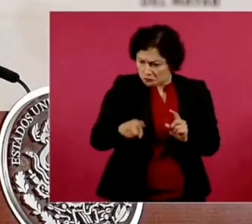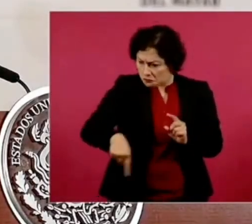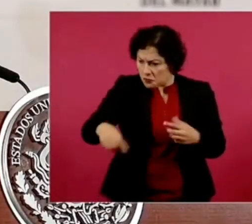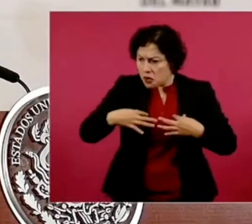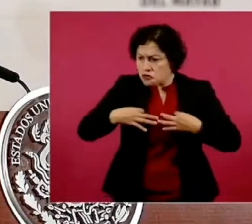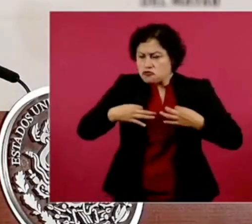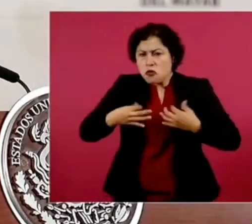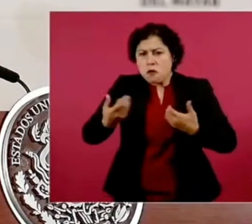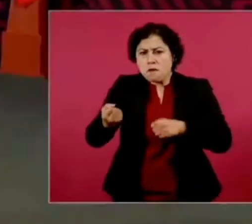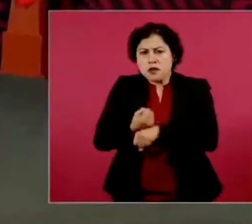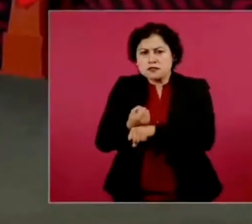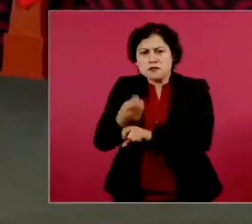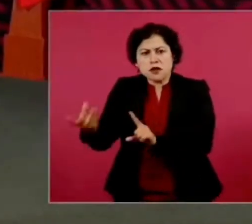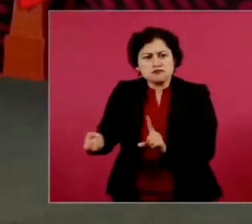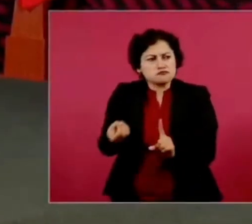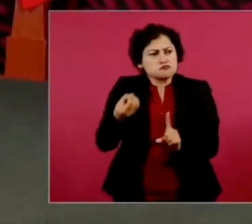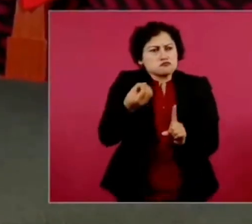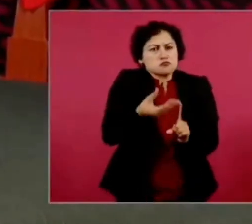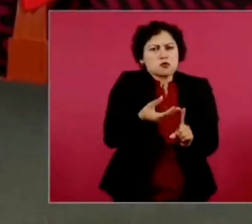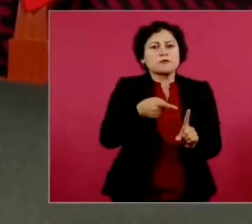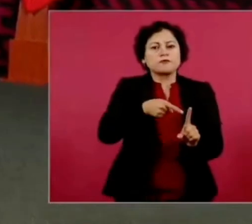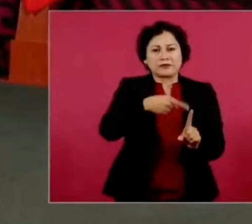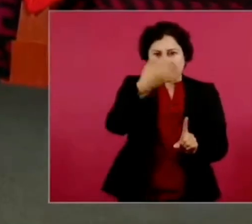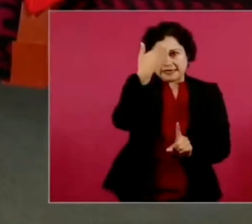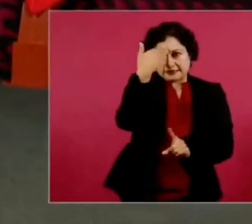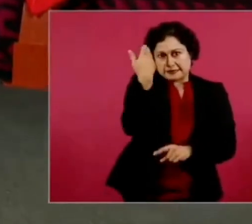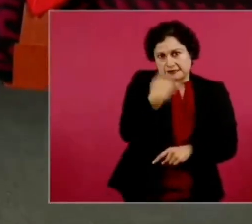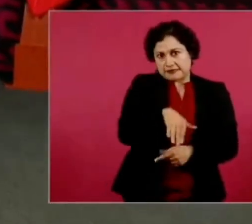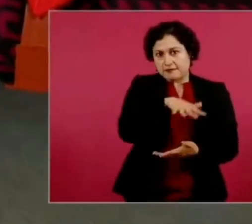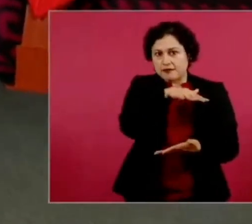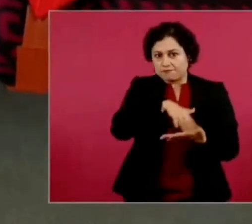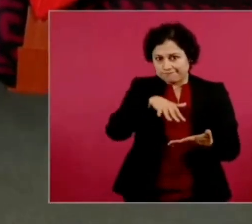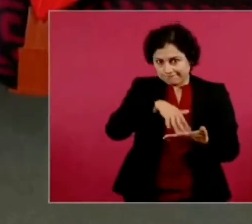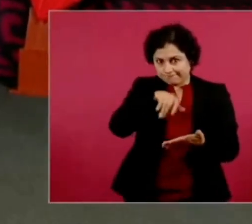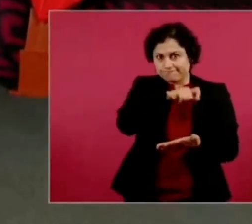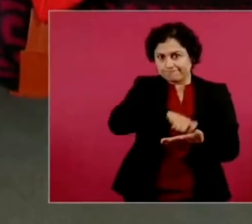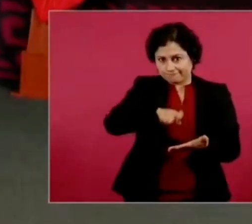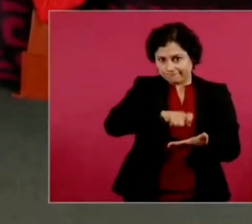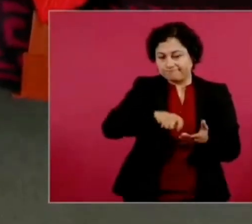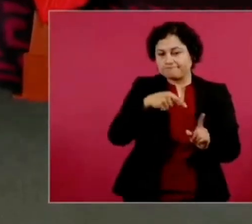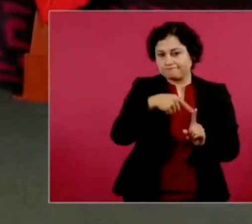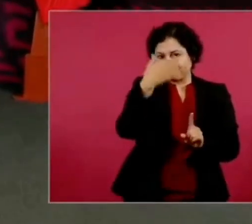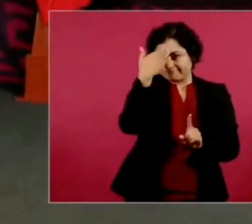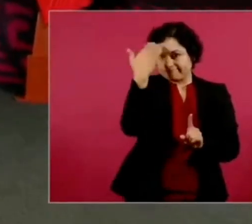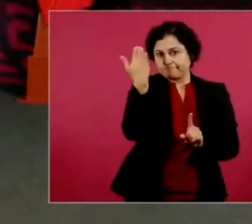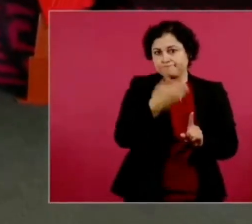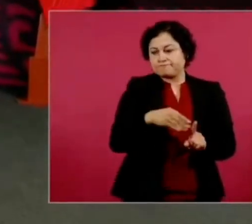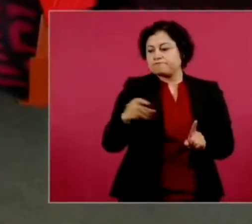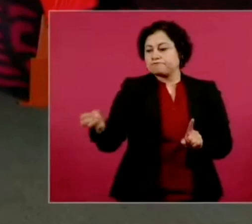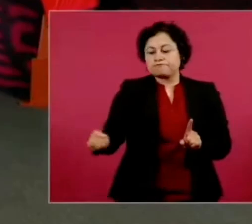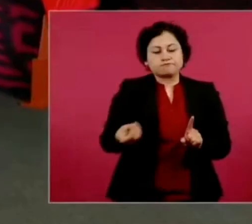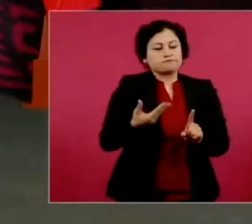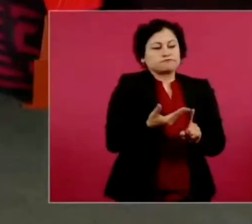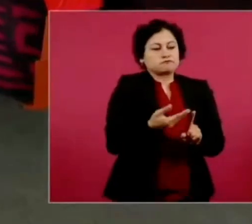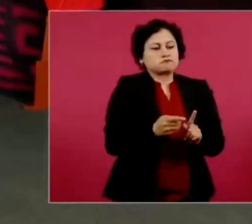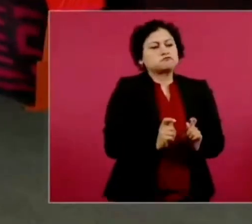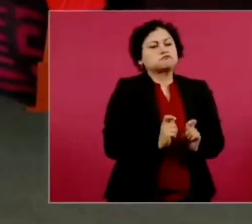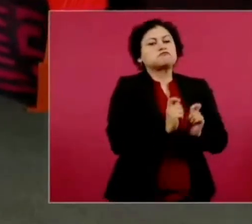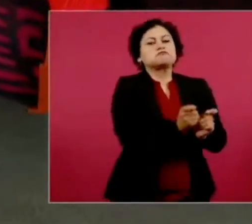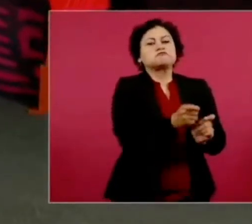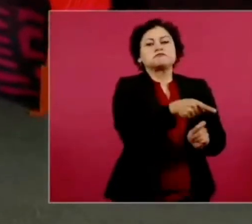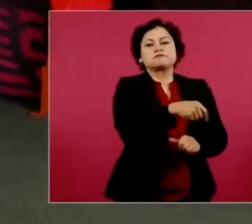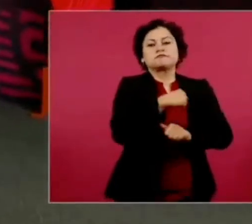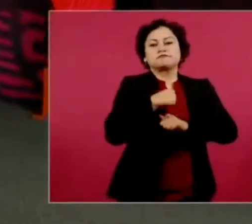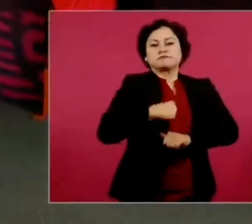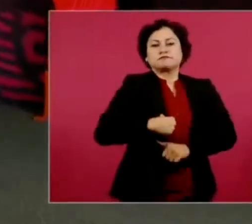y puesto que sabía leer y escribir, lo nombraron escribiente